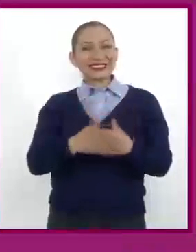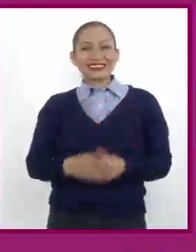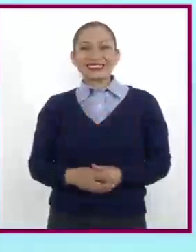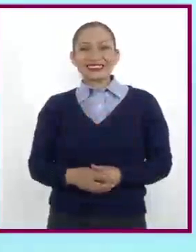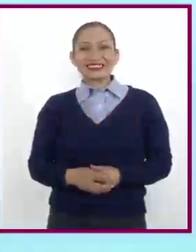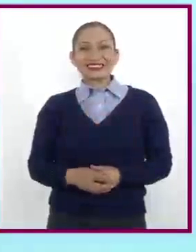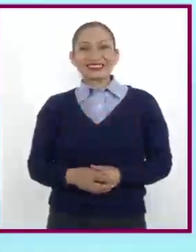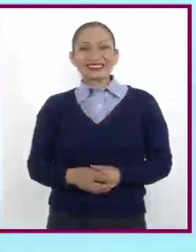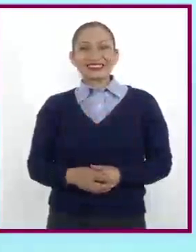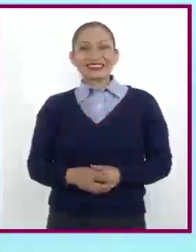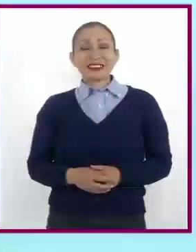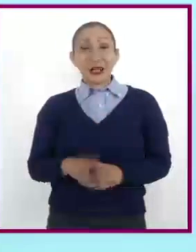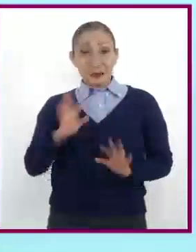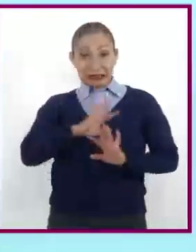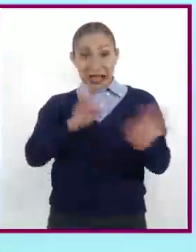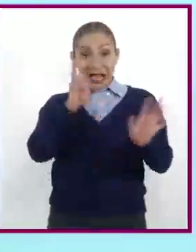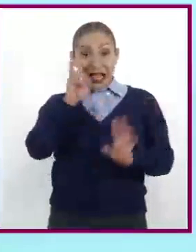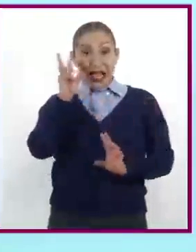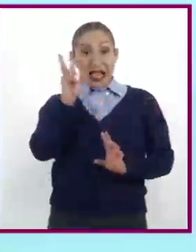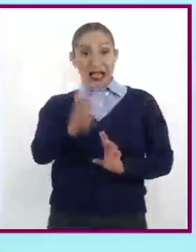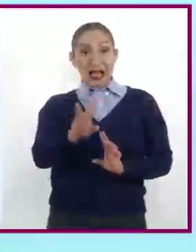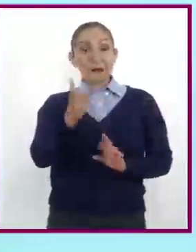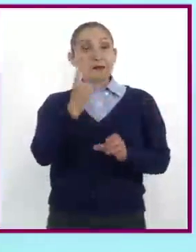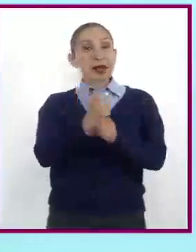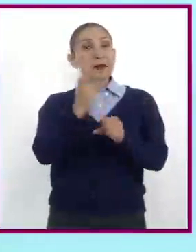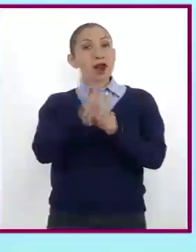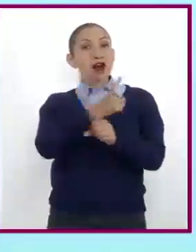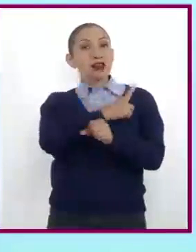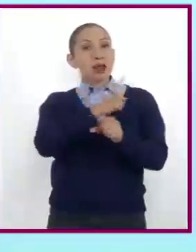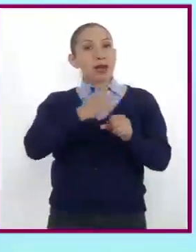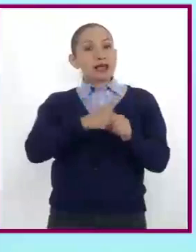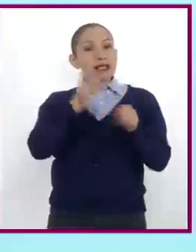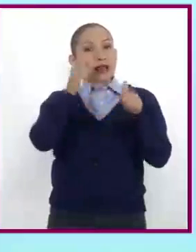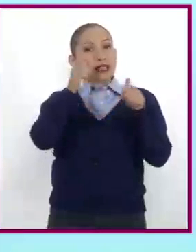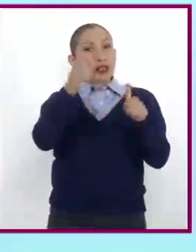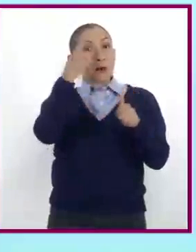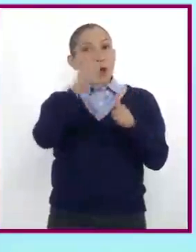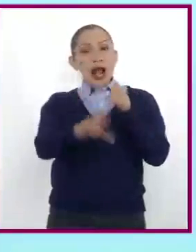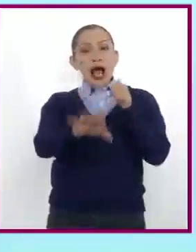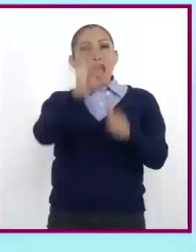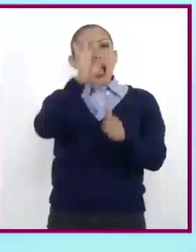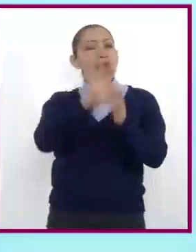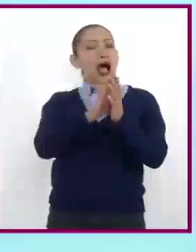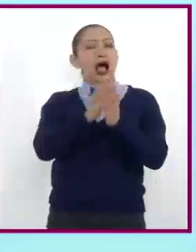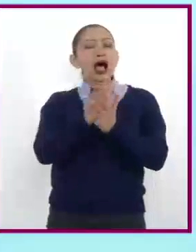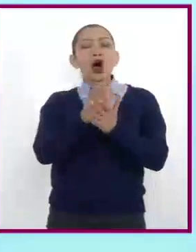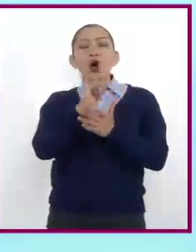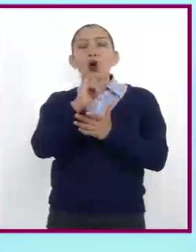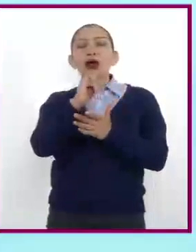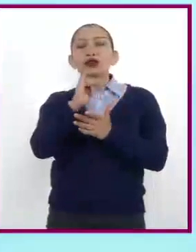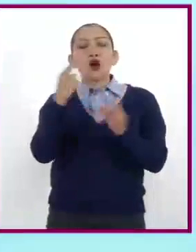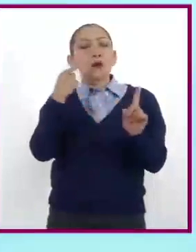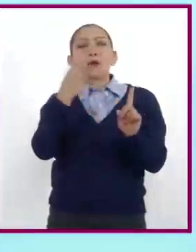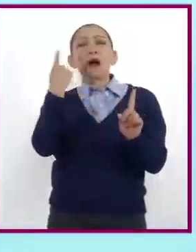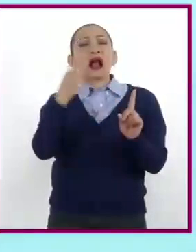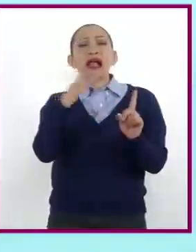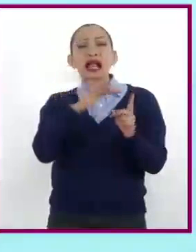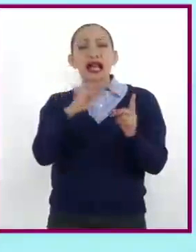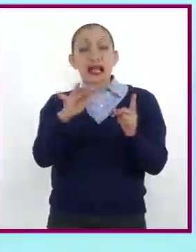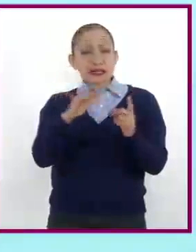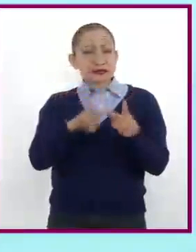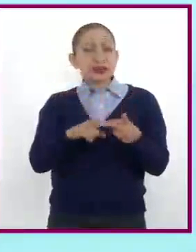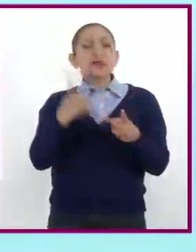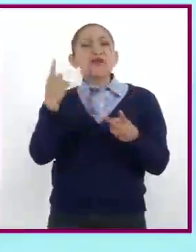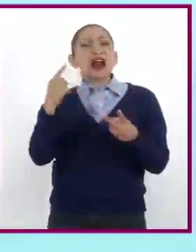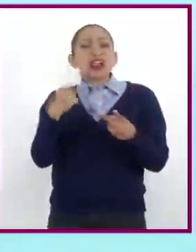programa. Como observaron, lo primero que deben considerar para leer un cuento es saber el objetivo, por qué